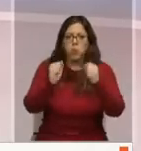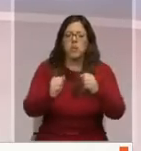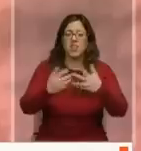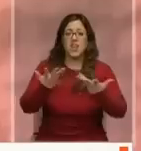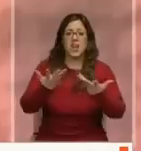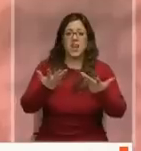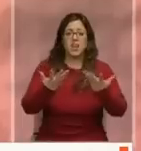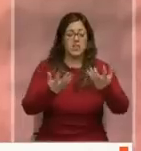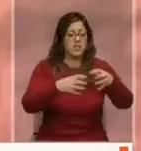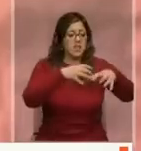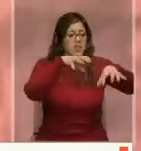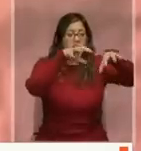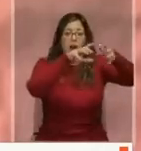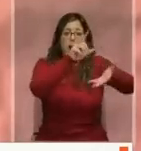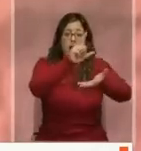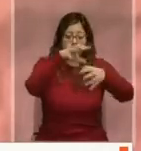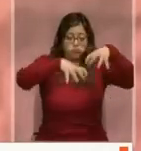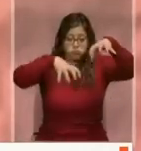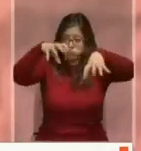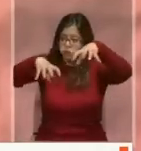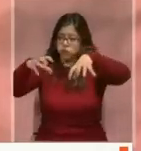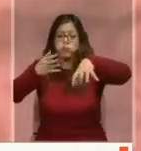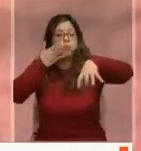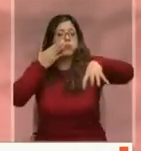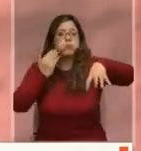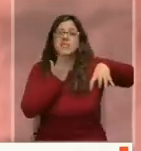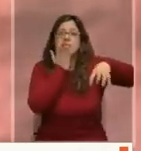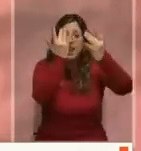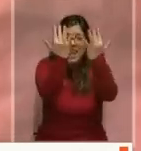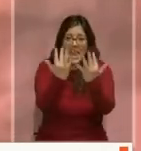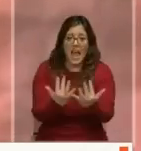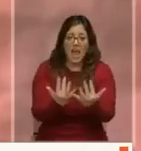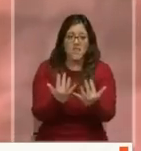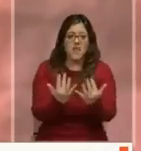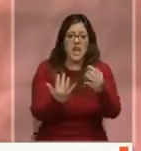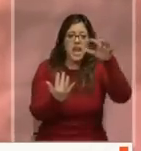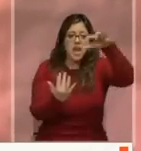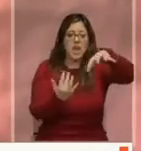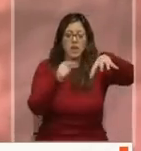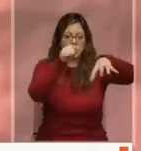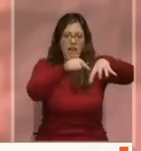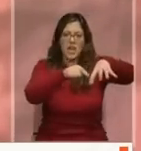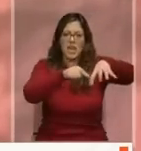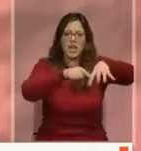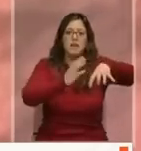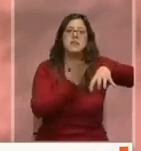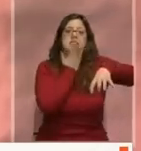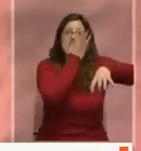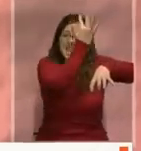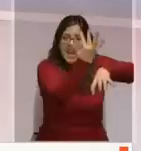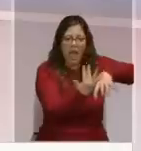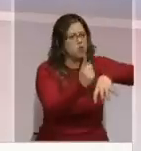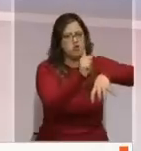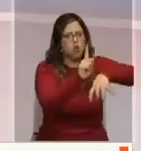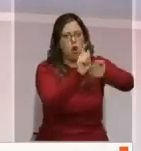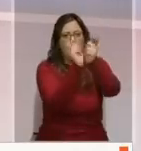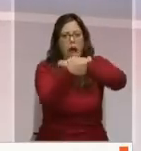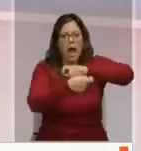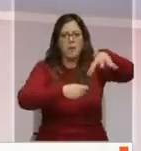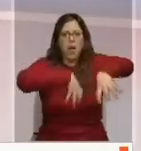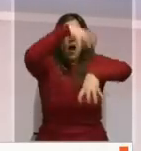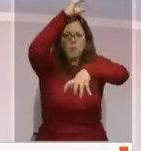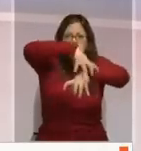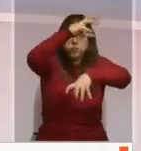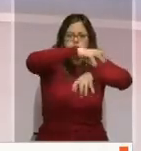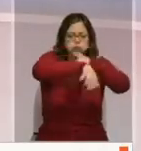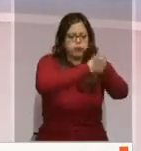donde hay nieve y eso podría aumentar más aún los caudales de los ríos producto del agua caída por las nubes y por supuesto del agua que se podría